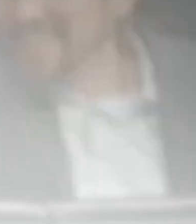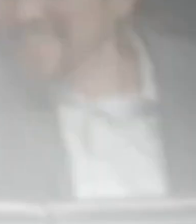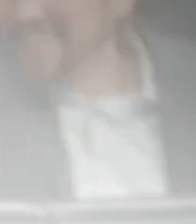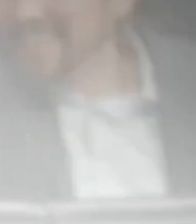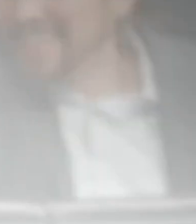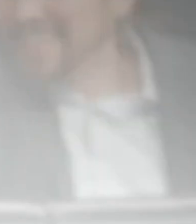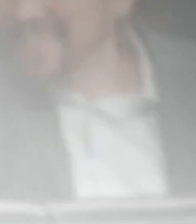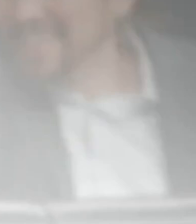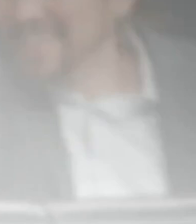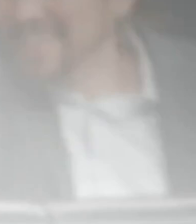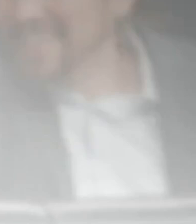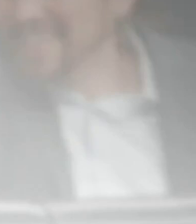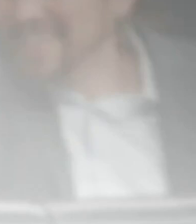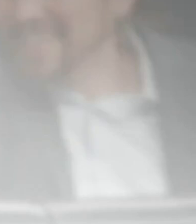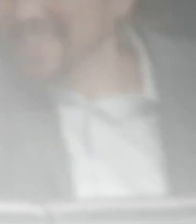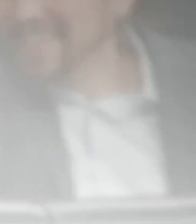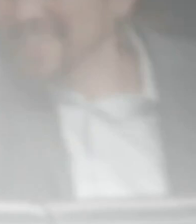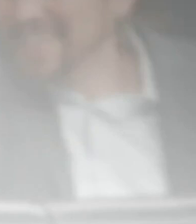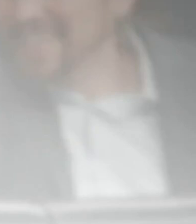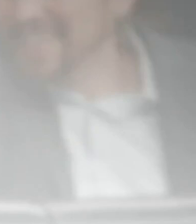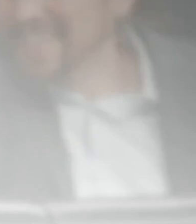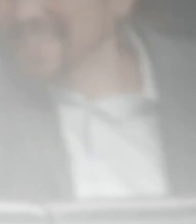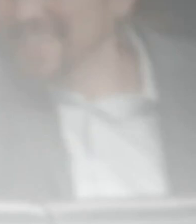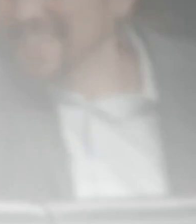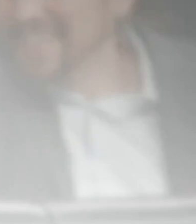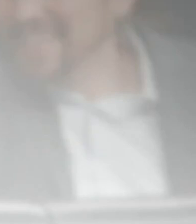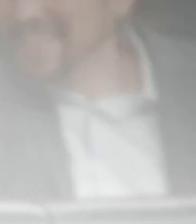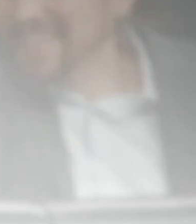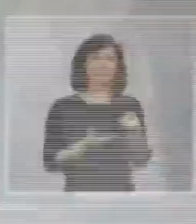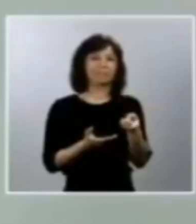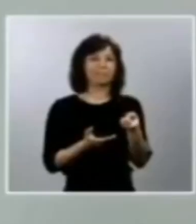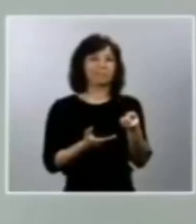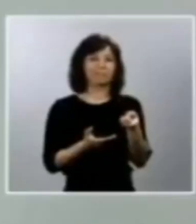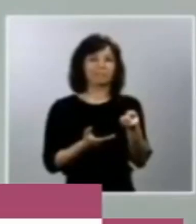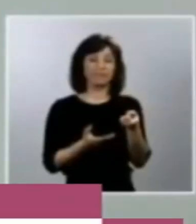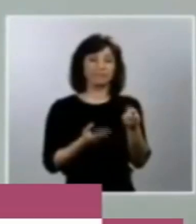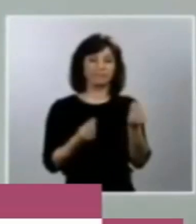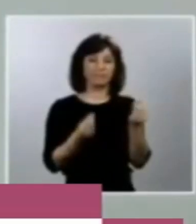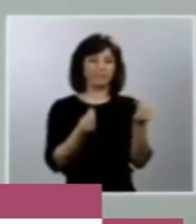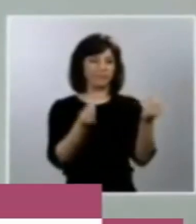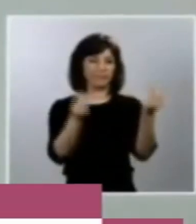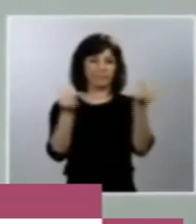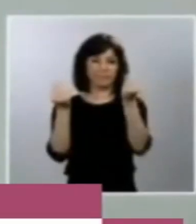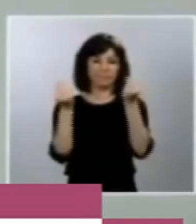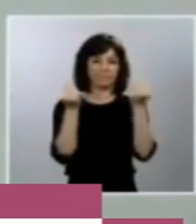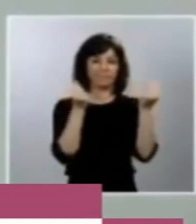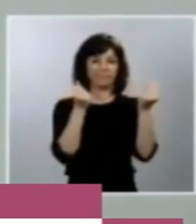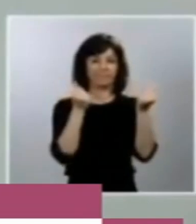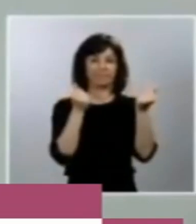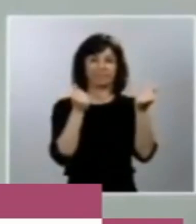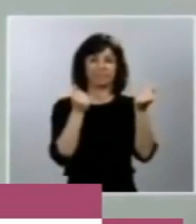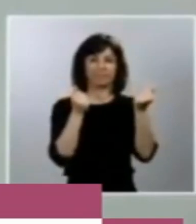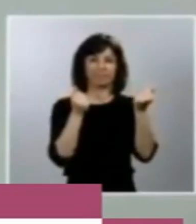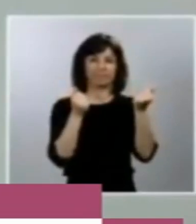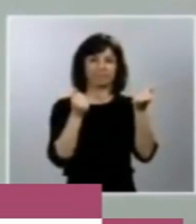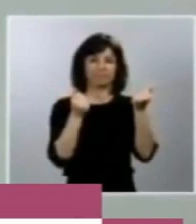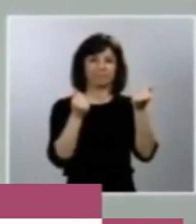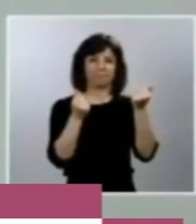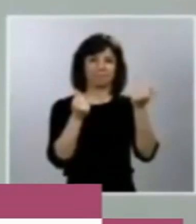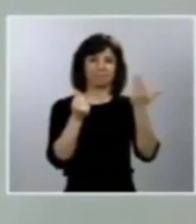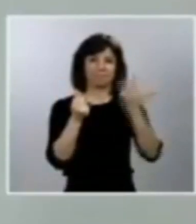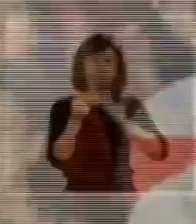y minimizar ese clima contrario a la gestión de crisis por parte